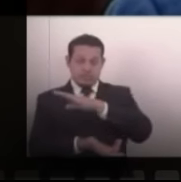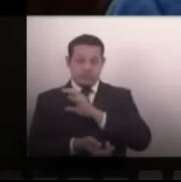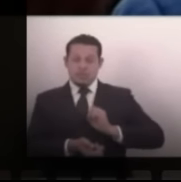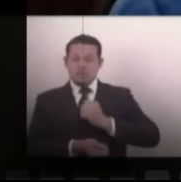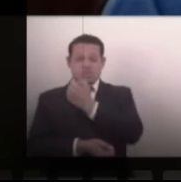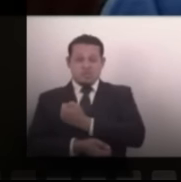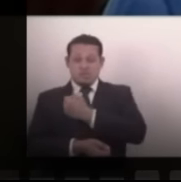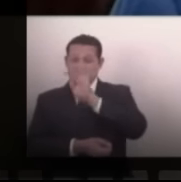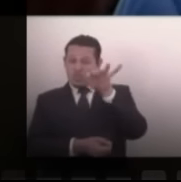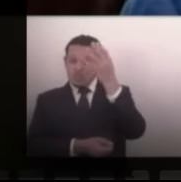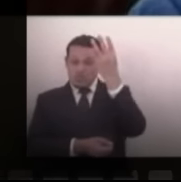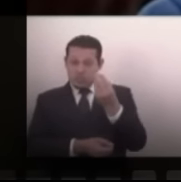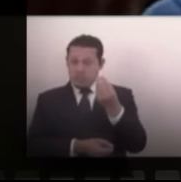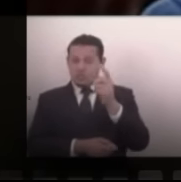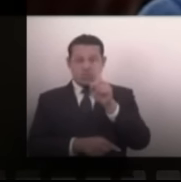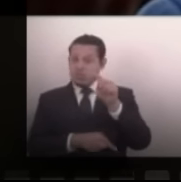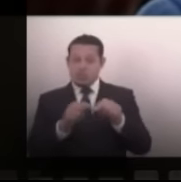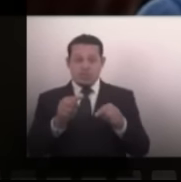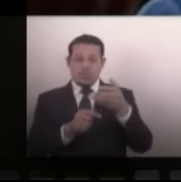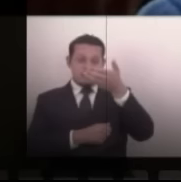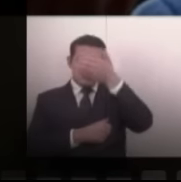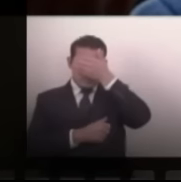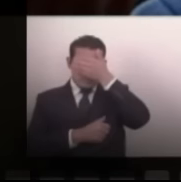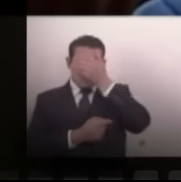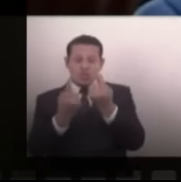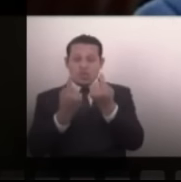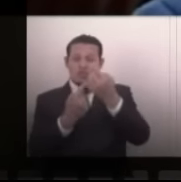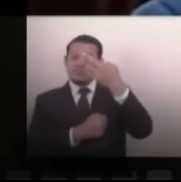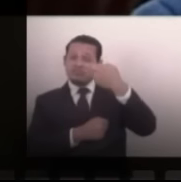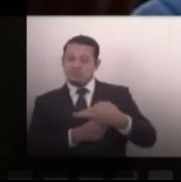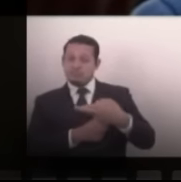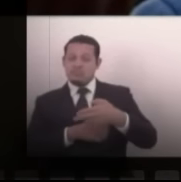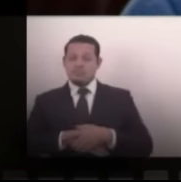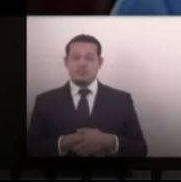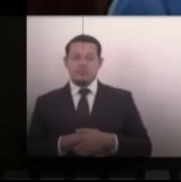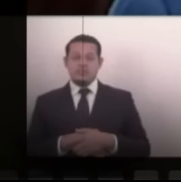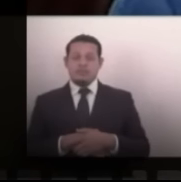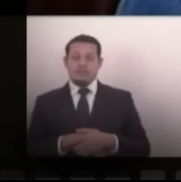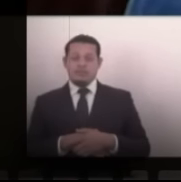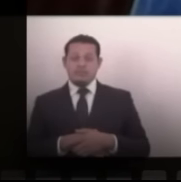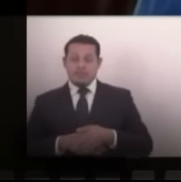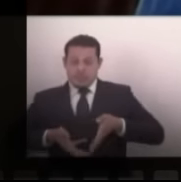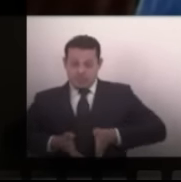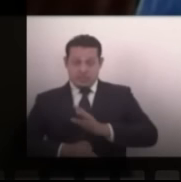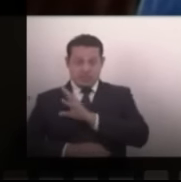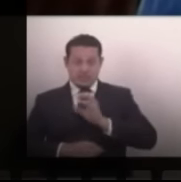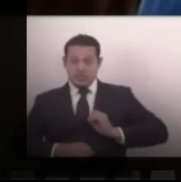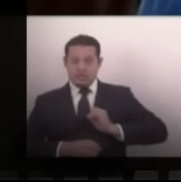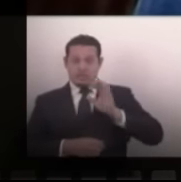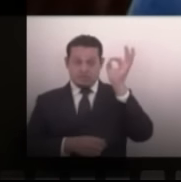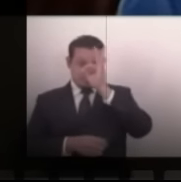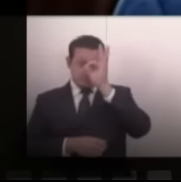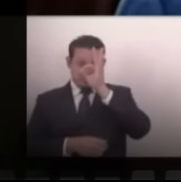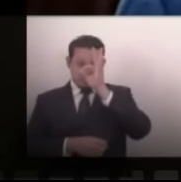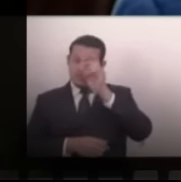sufren constantemente ellos no lo pueden hacer y Cuál es esta realidad que hay salvadoreños inocentes